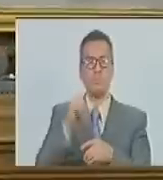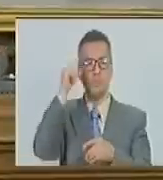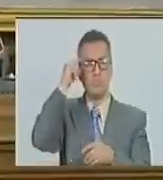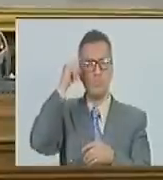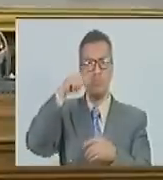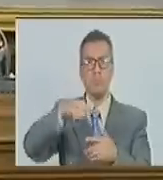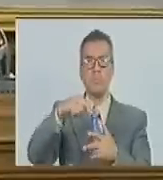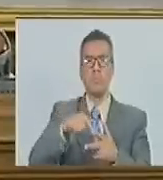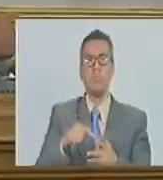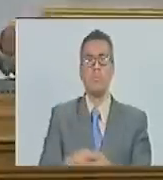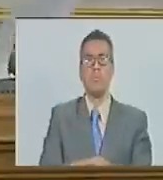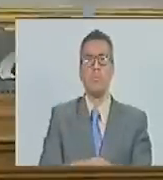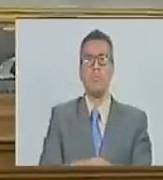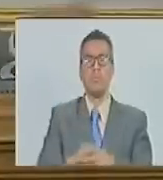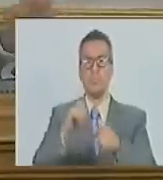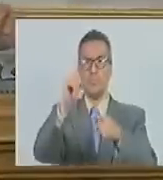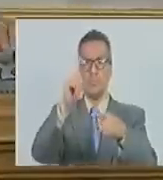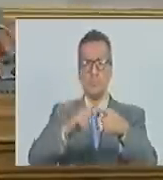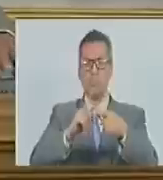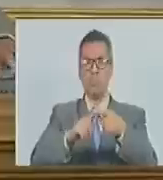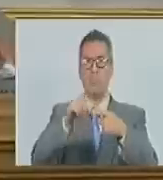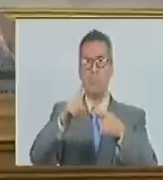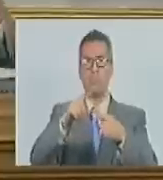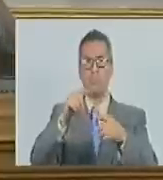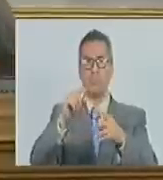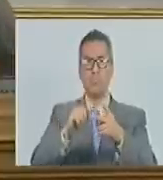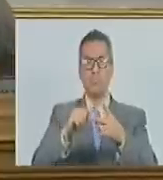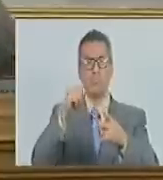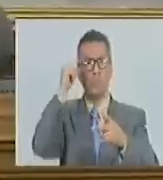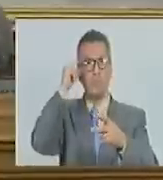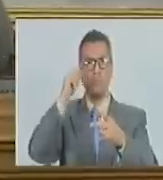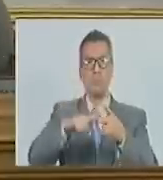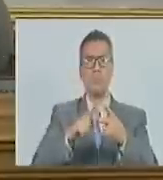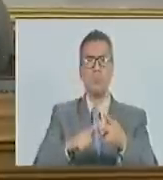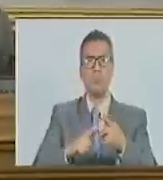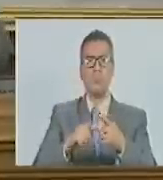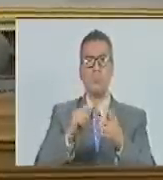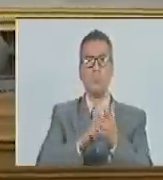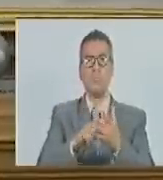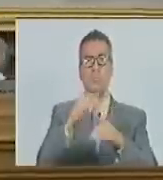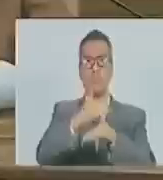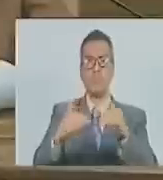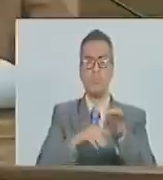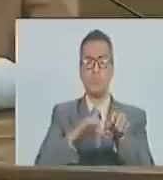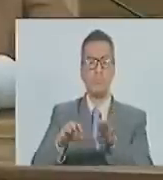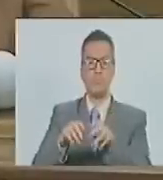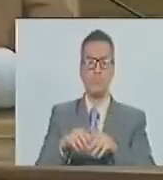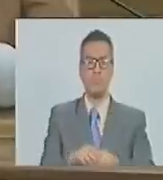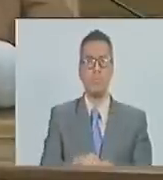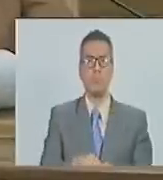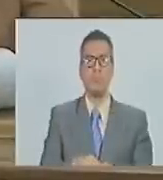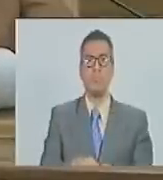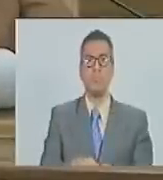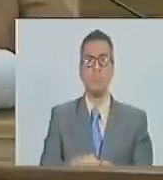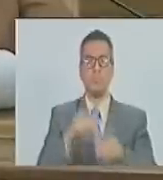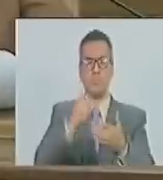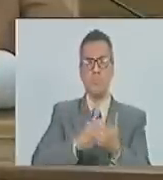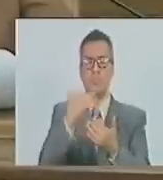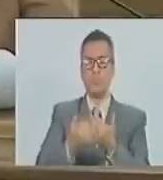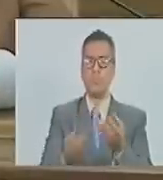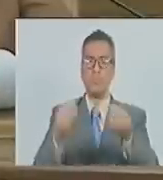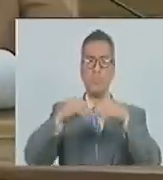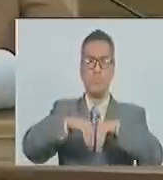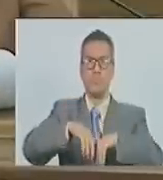orden del día. Primer punto del orden del día, ciudadana subsecretaria. Proyecto